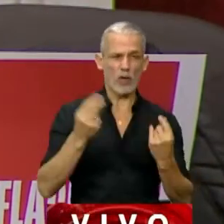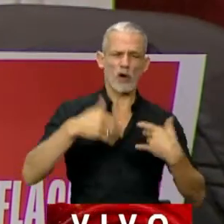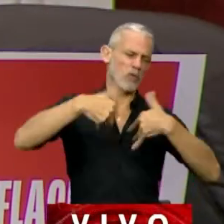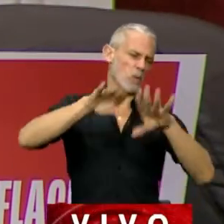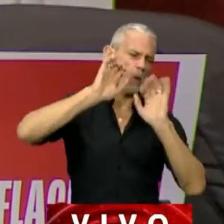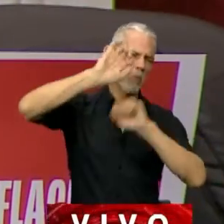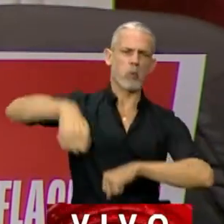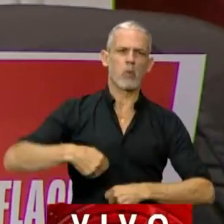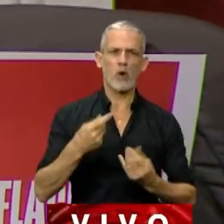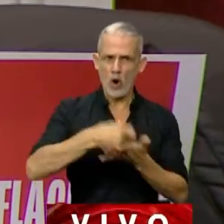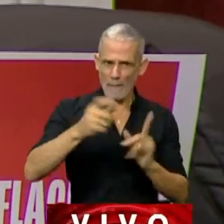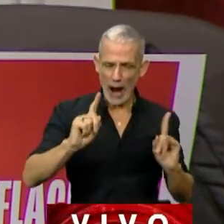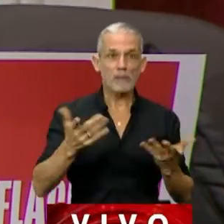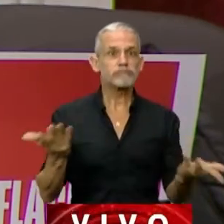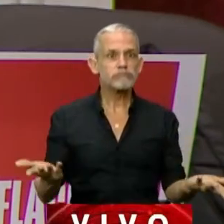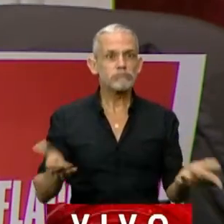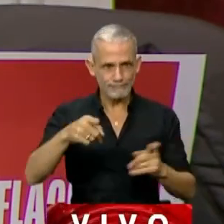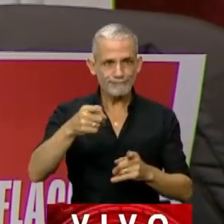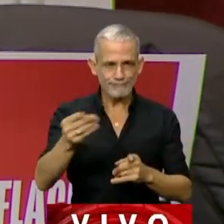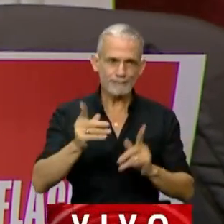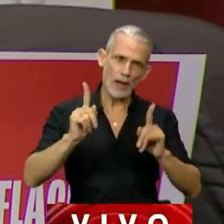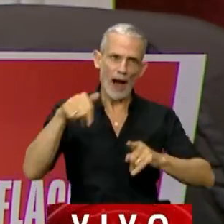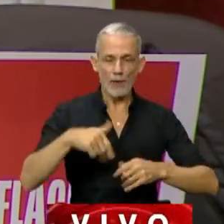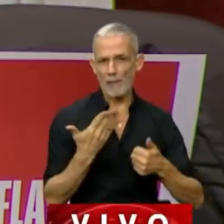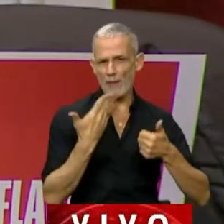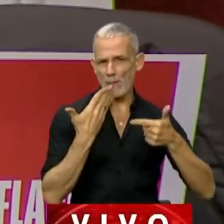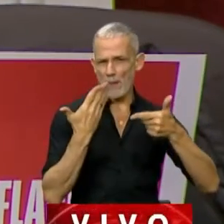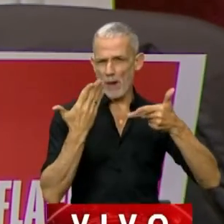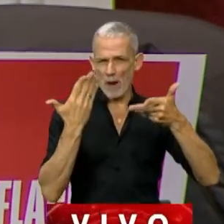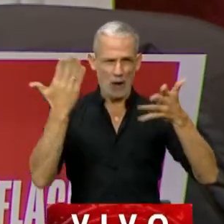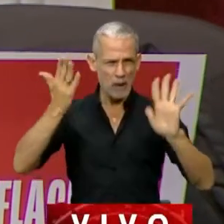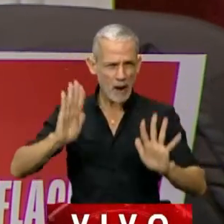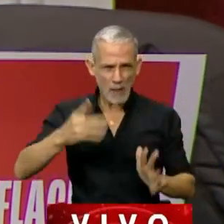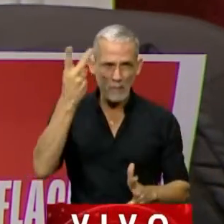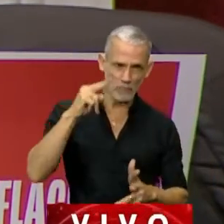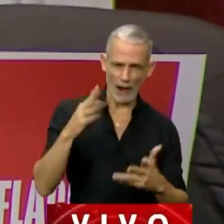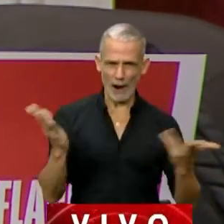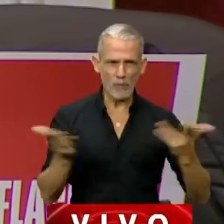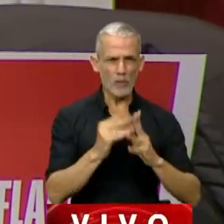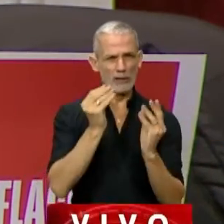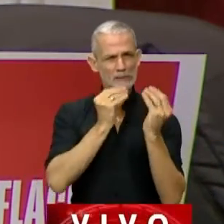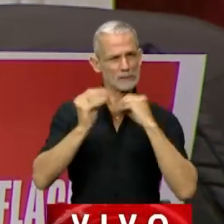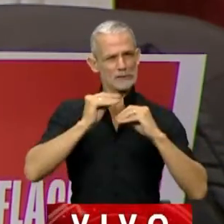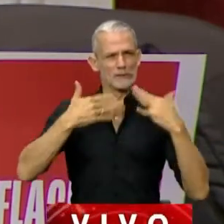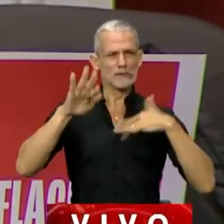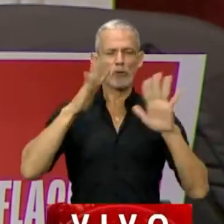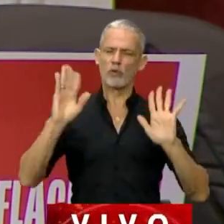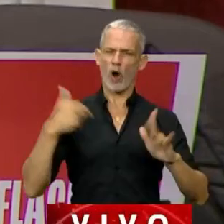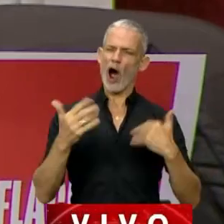haber sido desconocidas. Y entonces se trata de llenar con verborragia e incluso disfrazarse